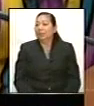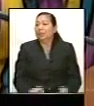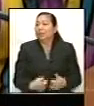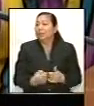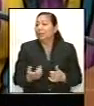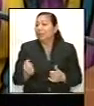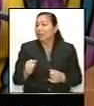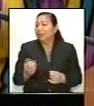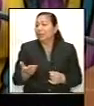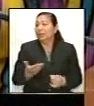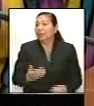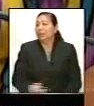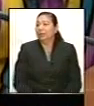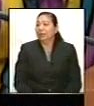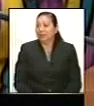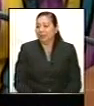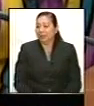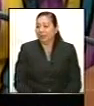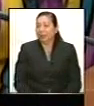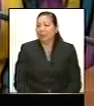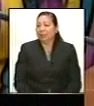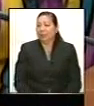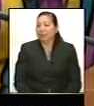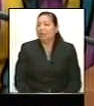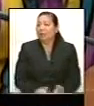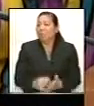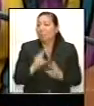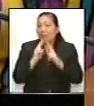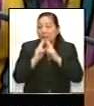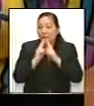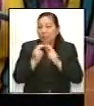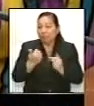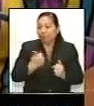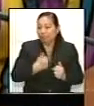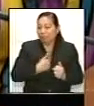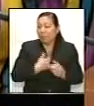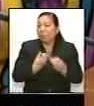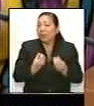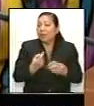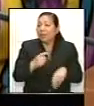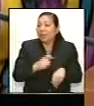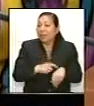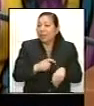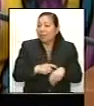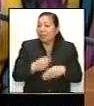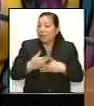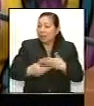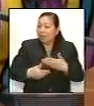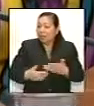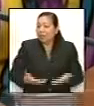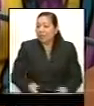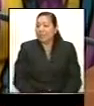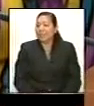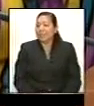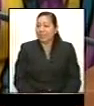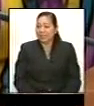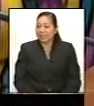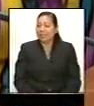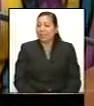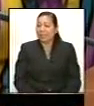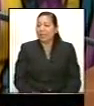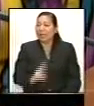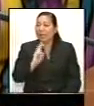había recibido, y lo que me recomendaron fue, porque hasta ese momento yo había seguido el juego, ¿no? Entonces lo que